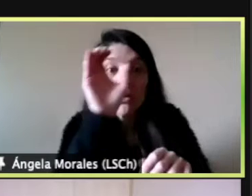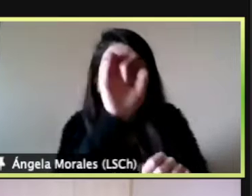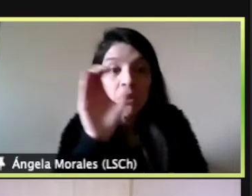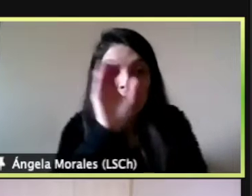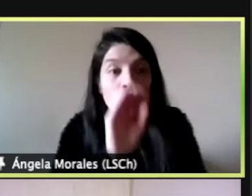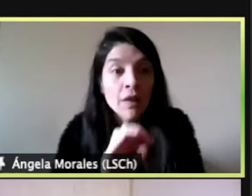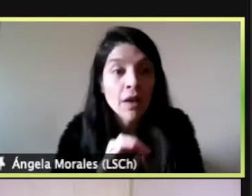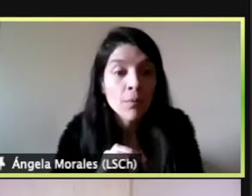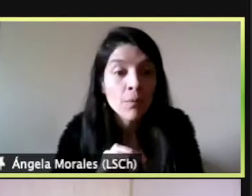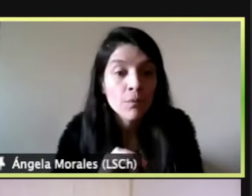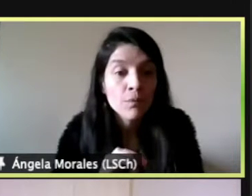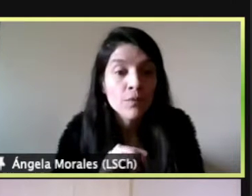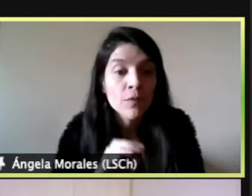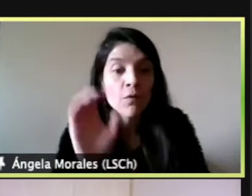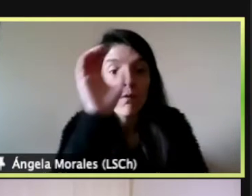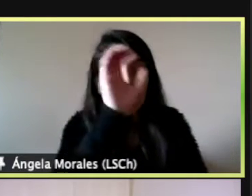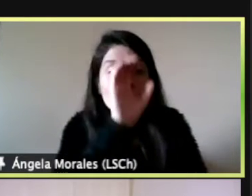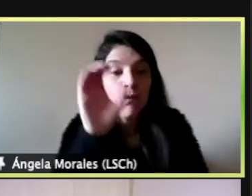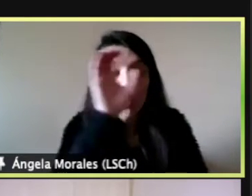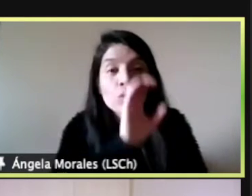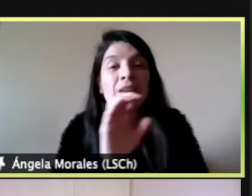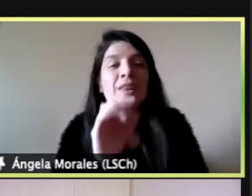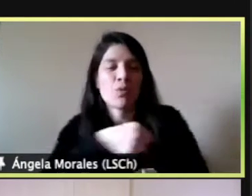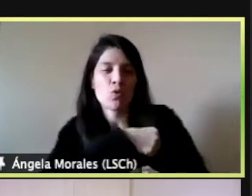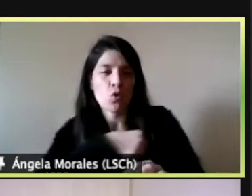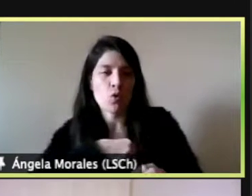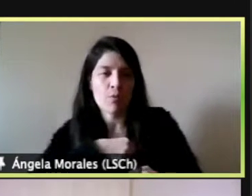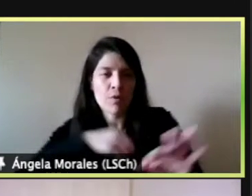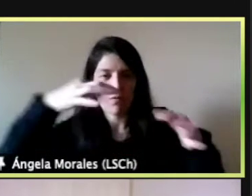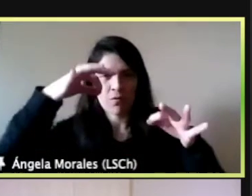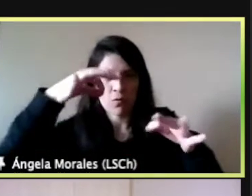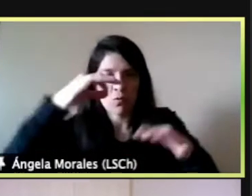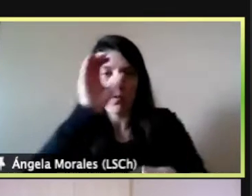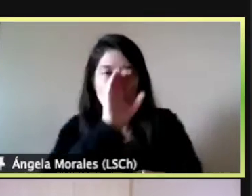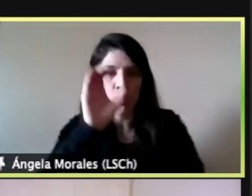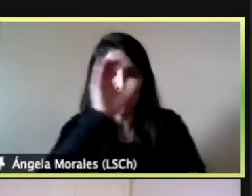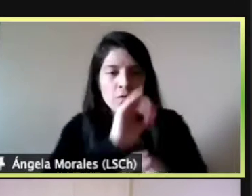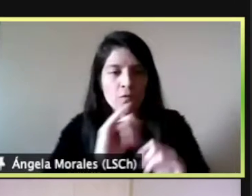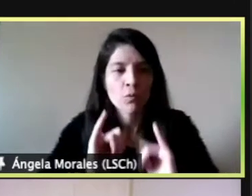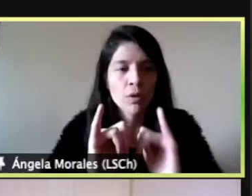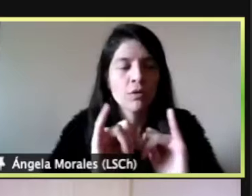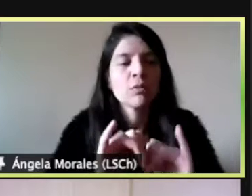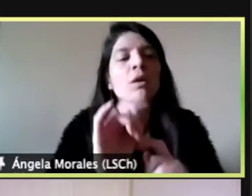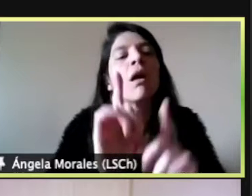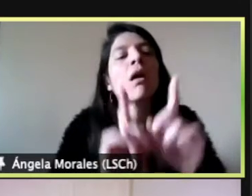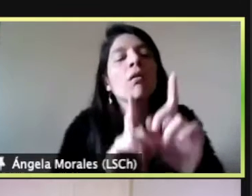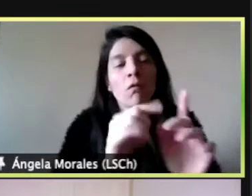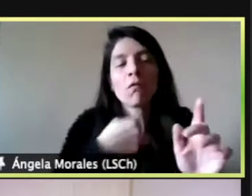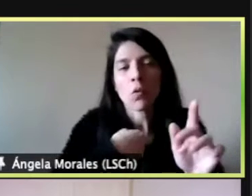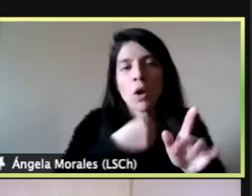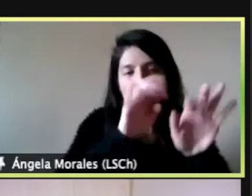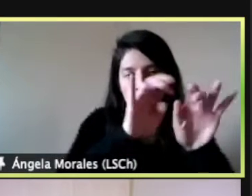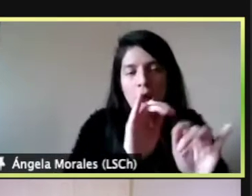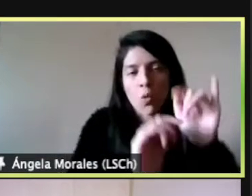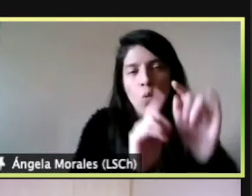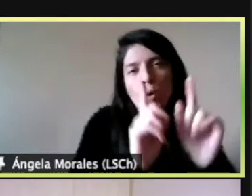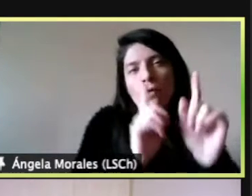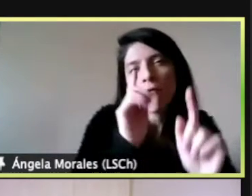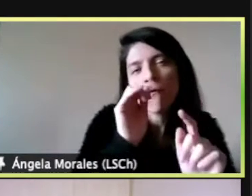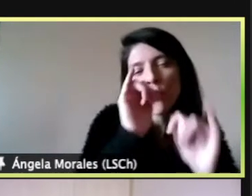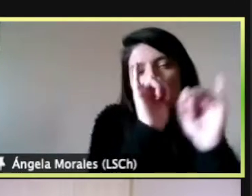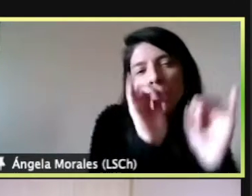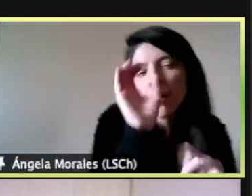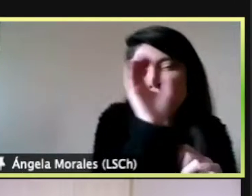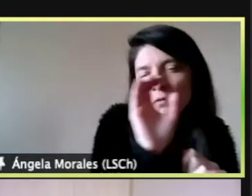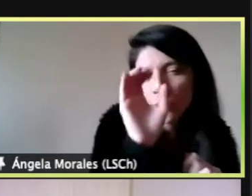de información y voy aquí a generar algunas formas para poder buscar. Yo, por ejemplo, voy a hacer